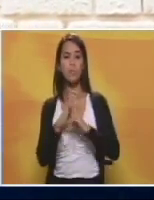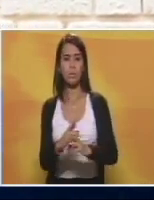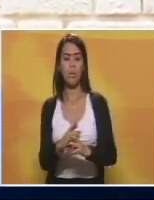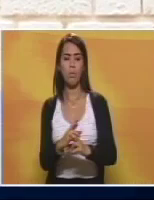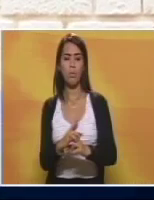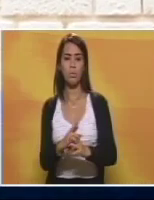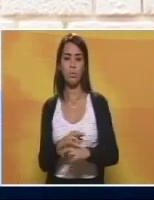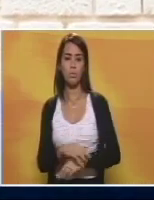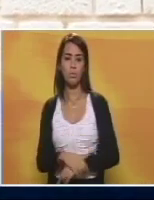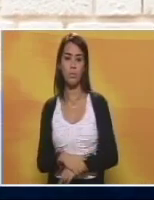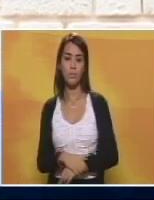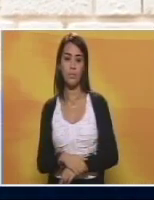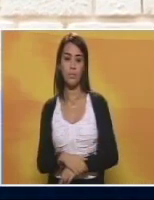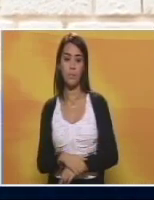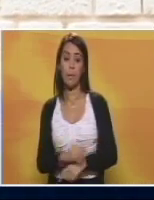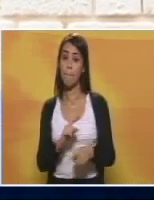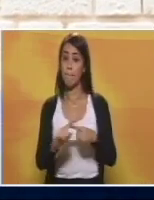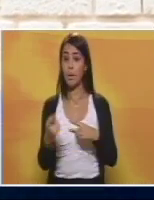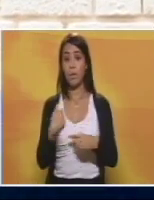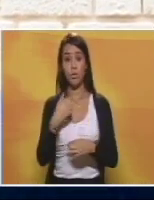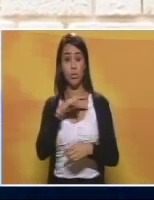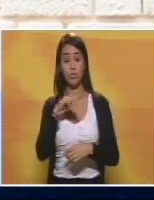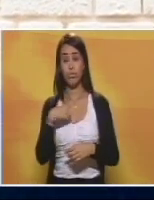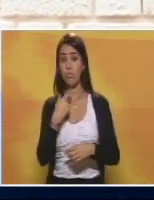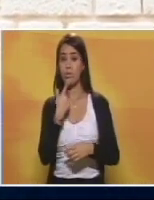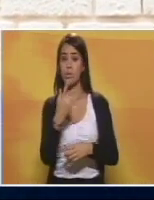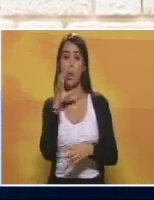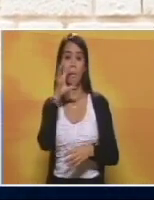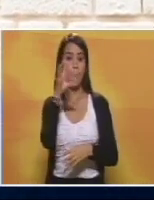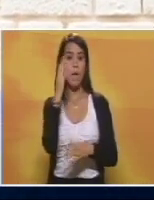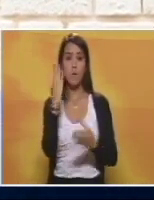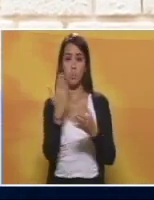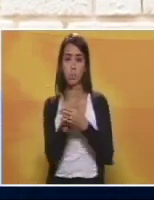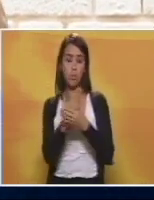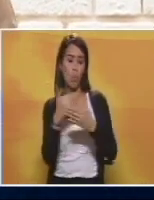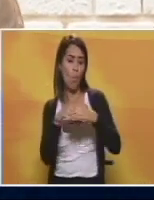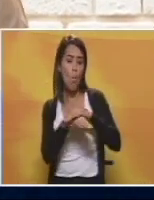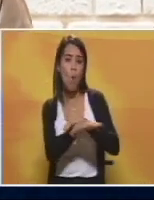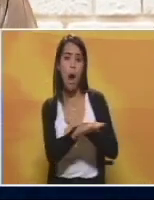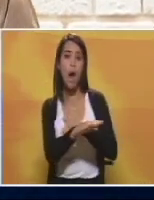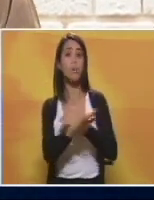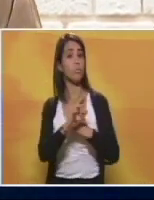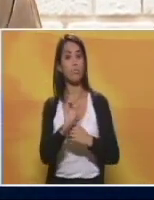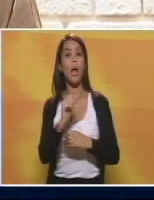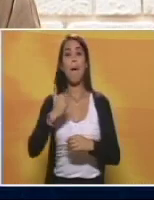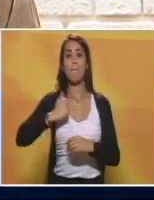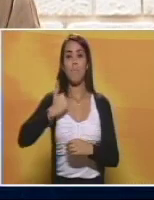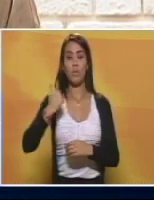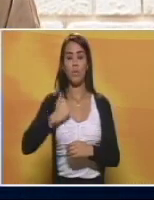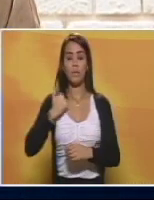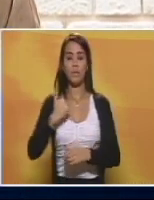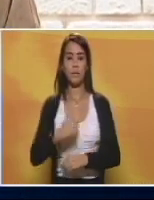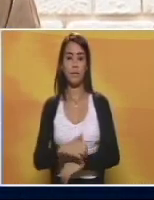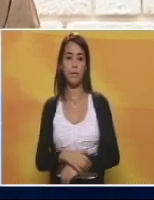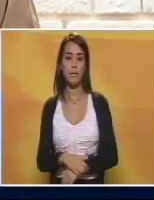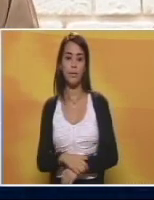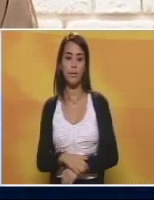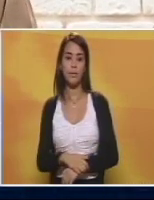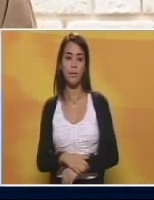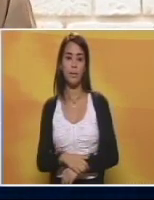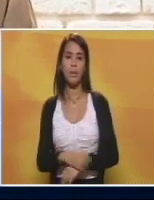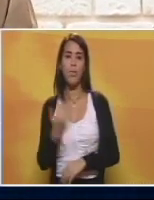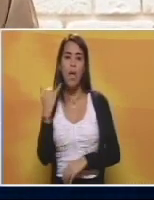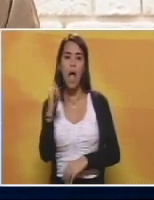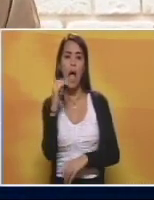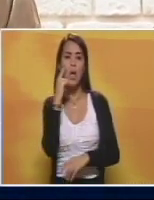pero nosotros no estamos diciéndole al país que se archive nosotros vamos a aprovechar cada rendija donde quiera que haya